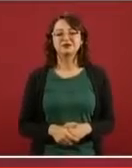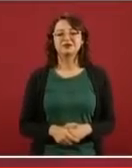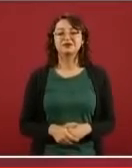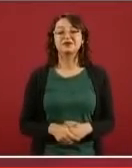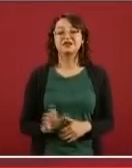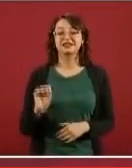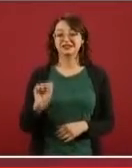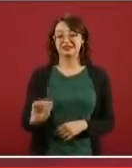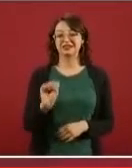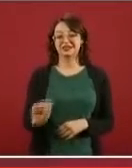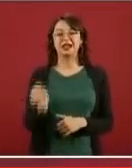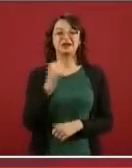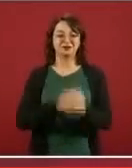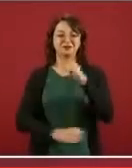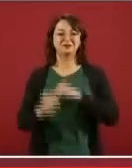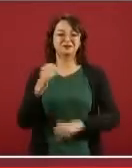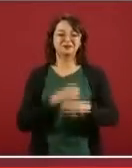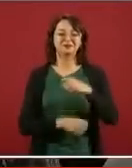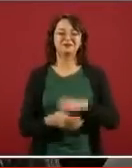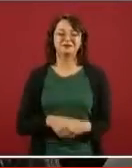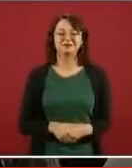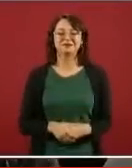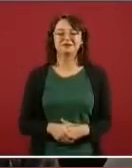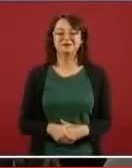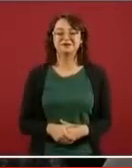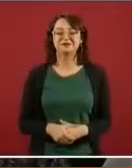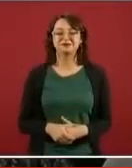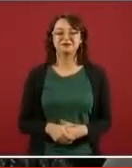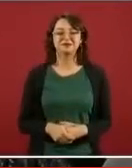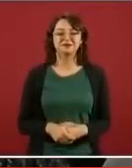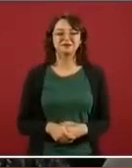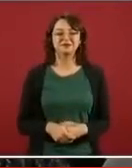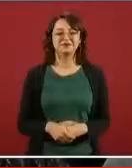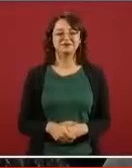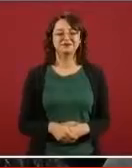pesado si éste va